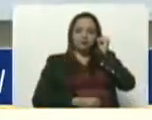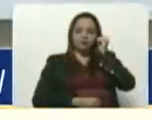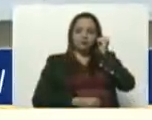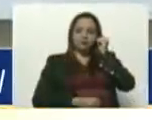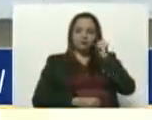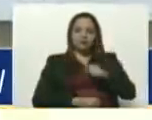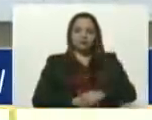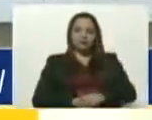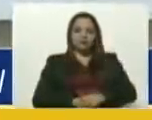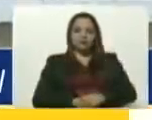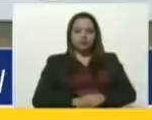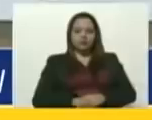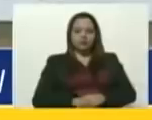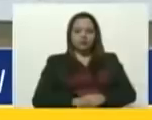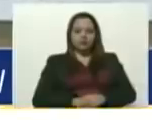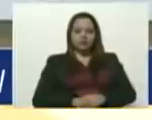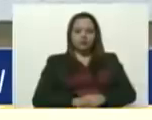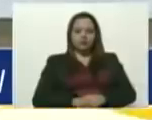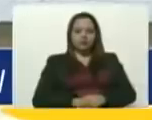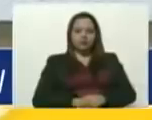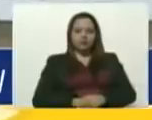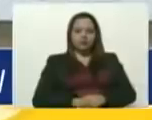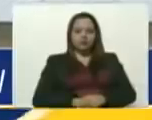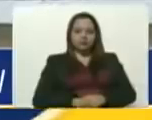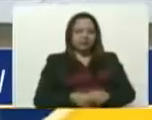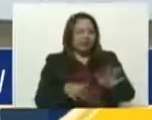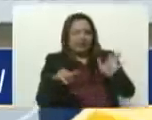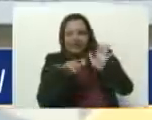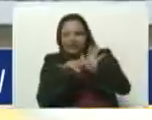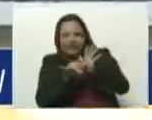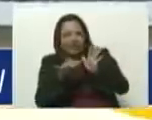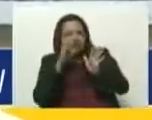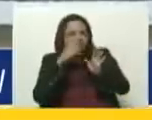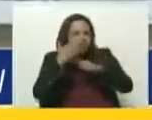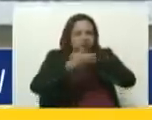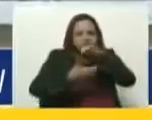casi sin sin mayores daños